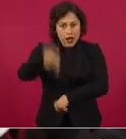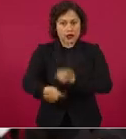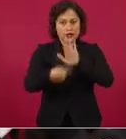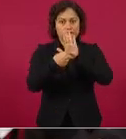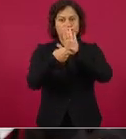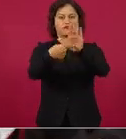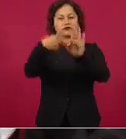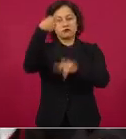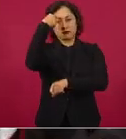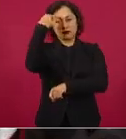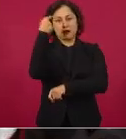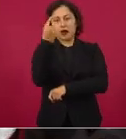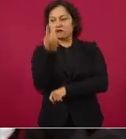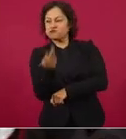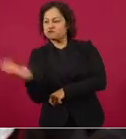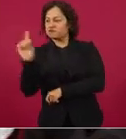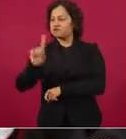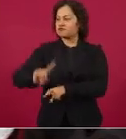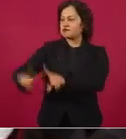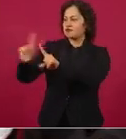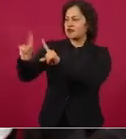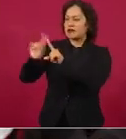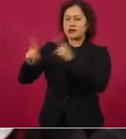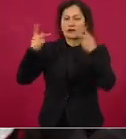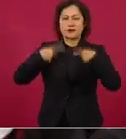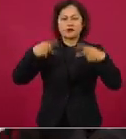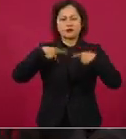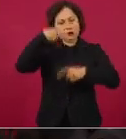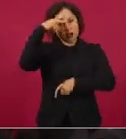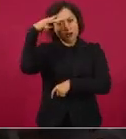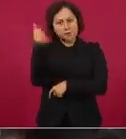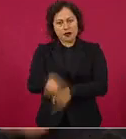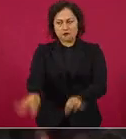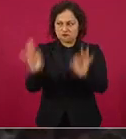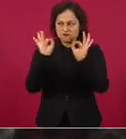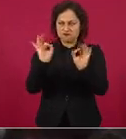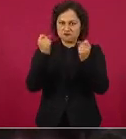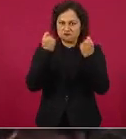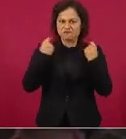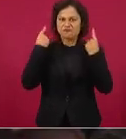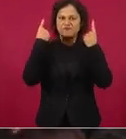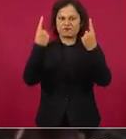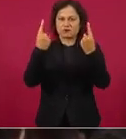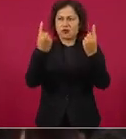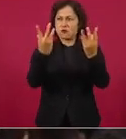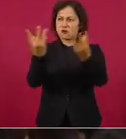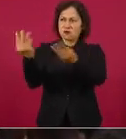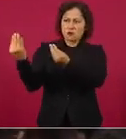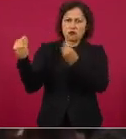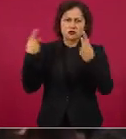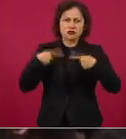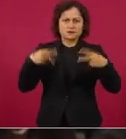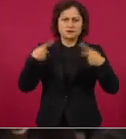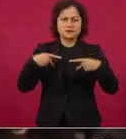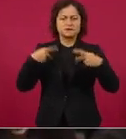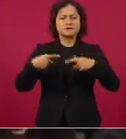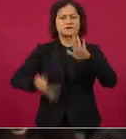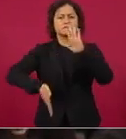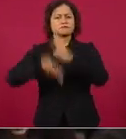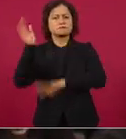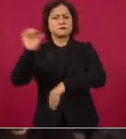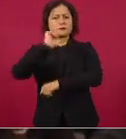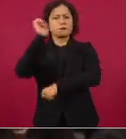mexicanos, jóvenes estudiantes. Hay muchos casos de jóvenes que están fuera del país, que están